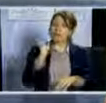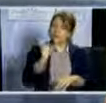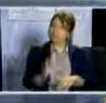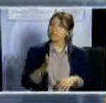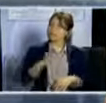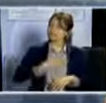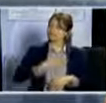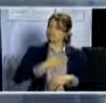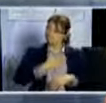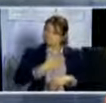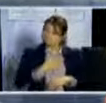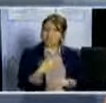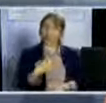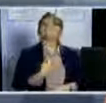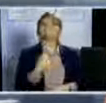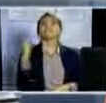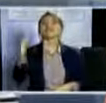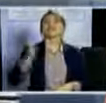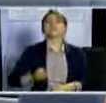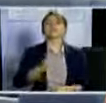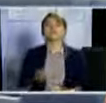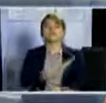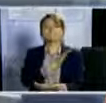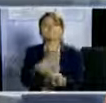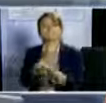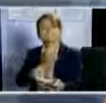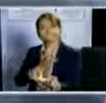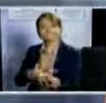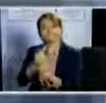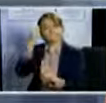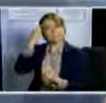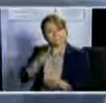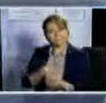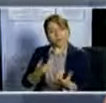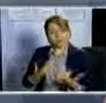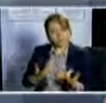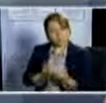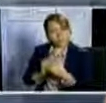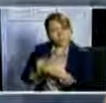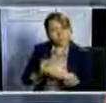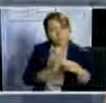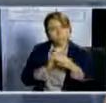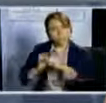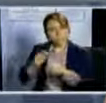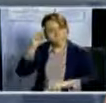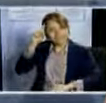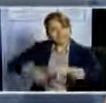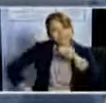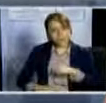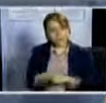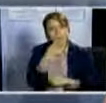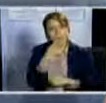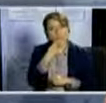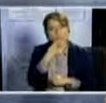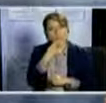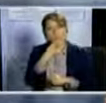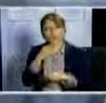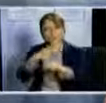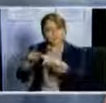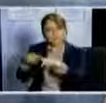ICANN para la abolición total de las armas nucleares, y además hemos sido, pues, sobre todo los mexicanos,